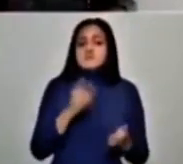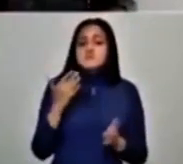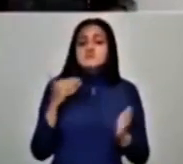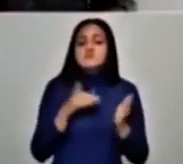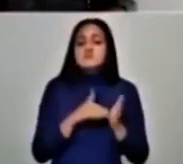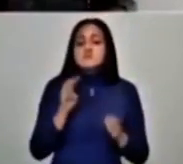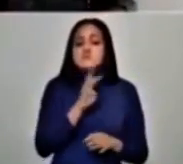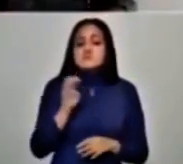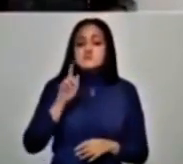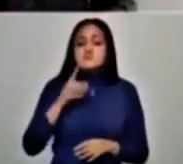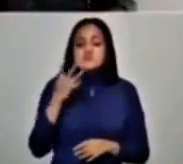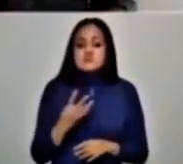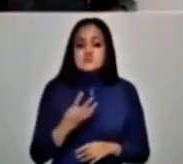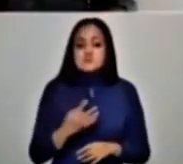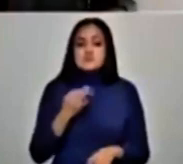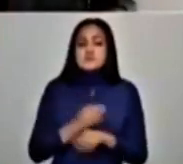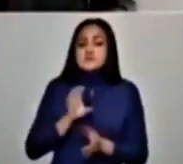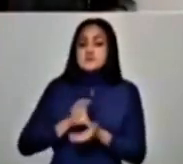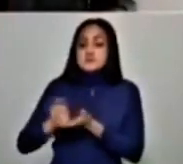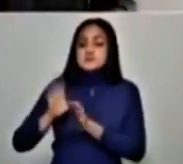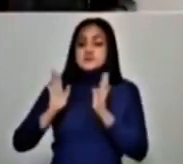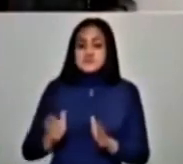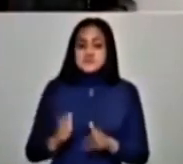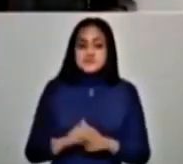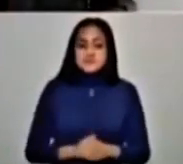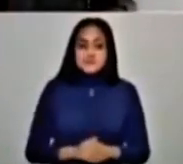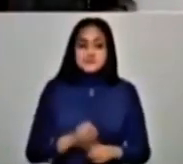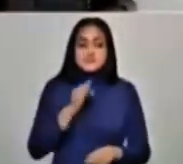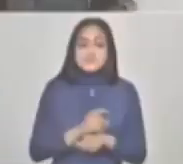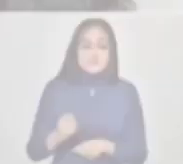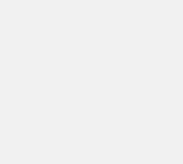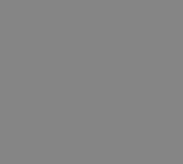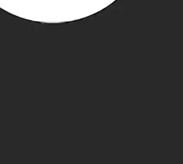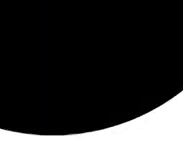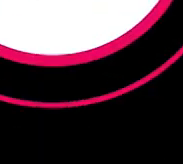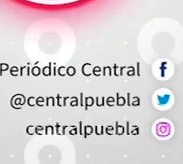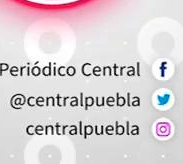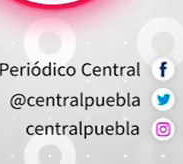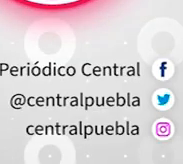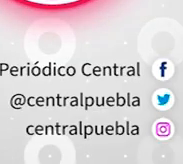51.374, los que ya están etiquetados. Y en esta conferencia vamos...